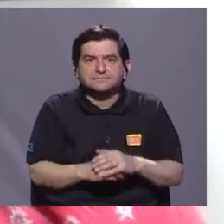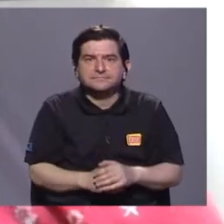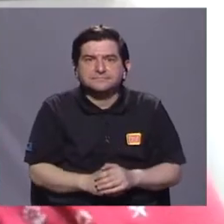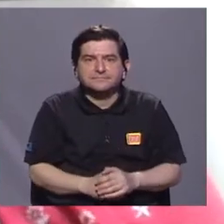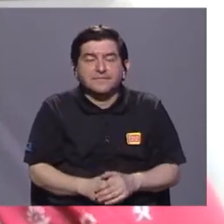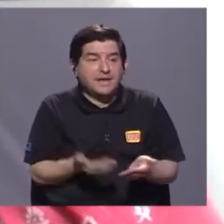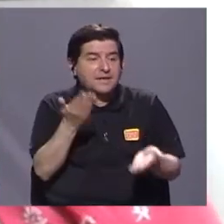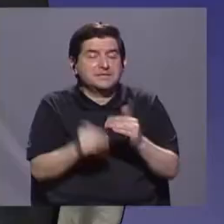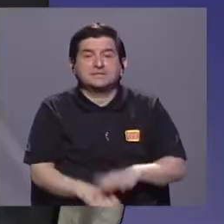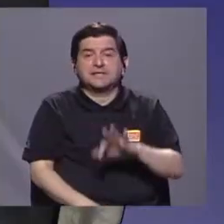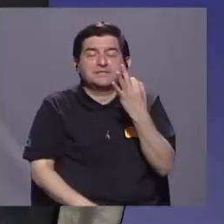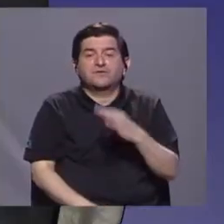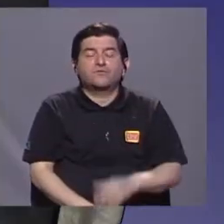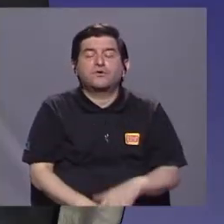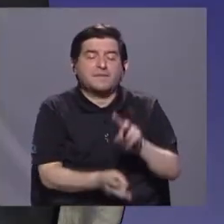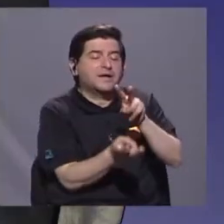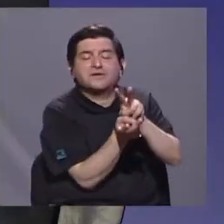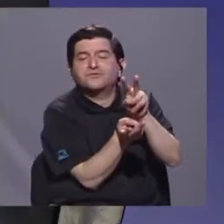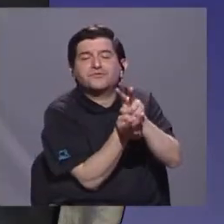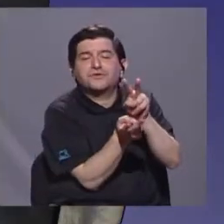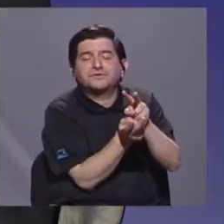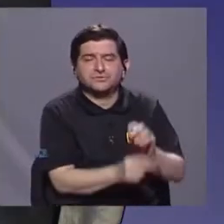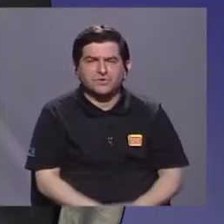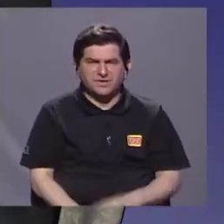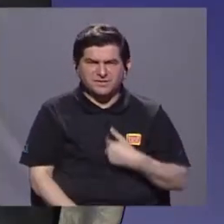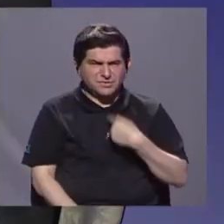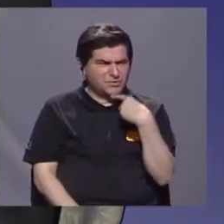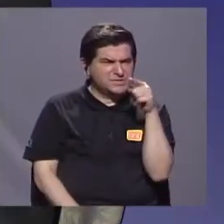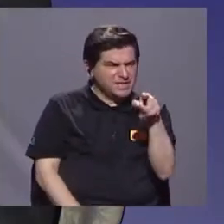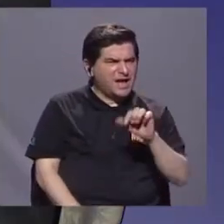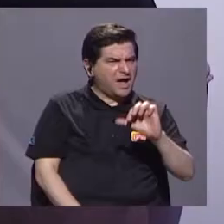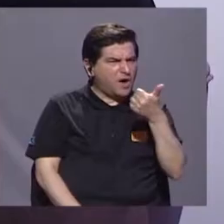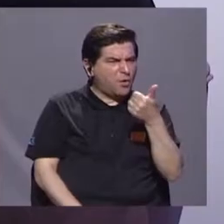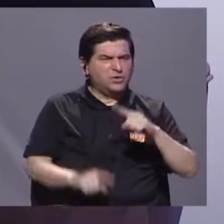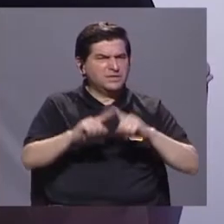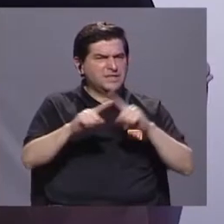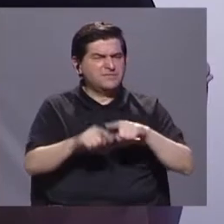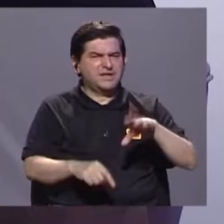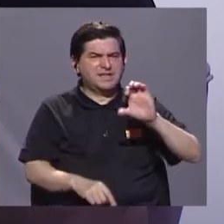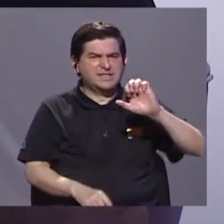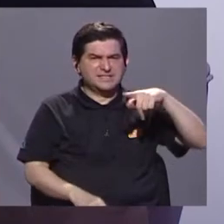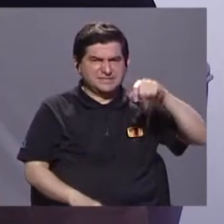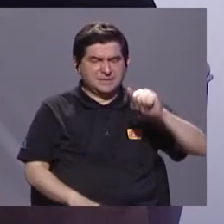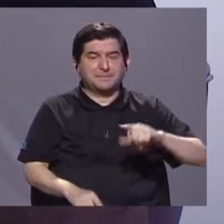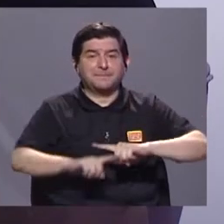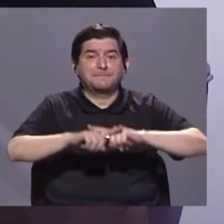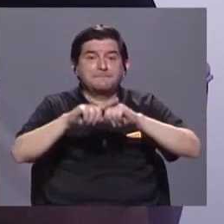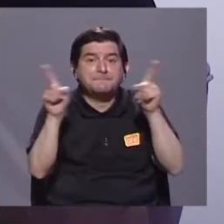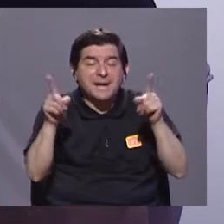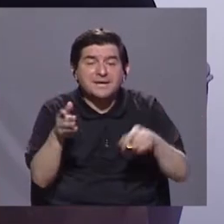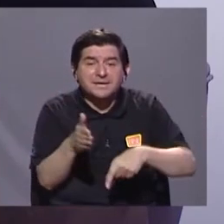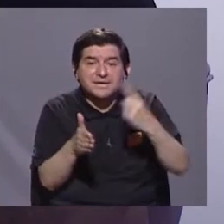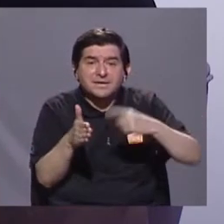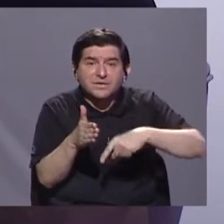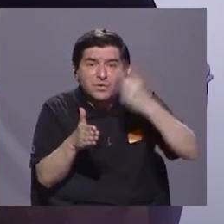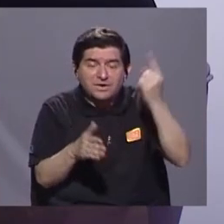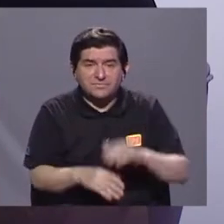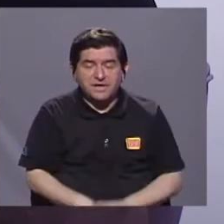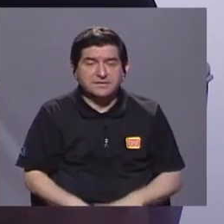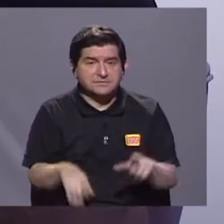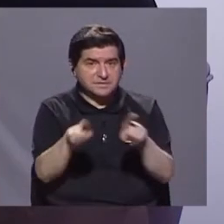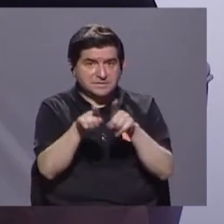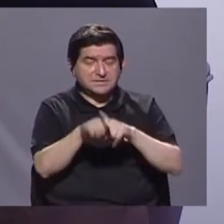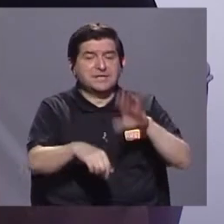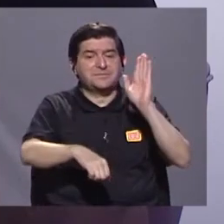sexualmente entonces ahí uno podría decir eso otra cepa sin embargo muchas veces y eso también